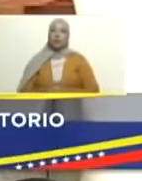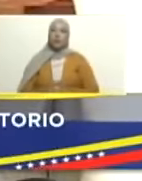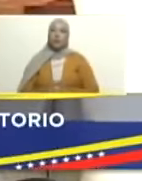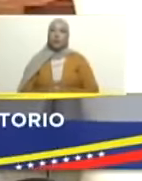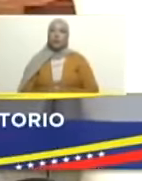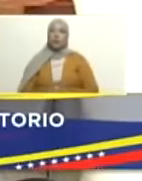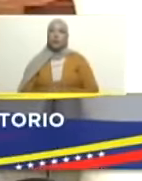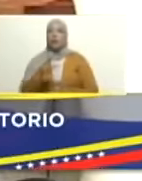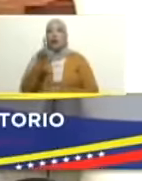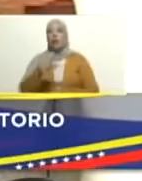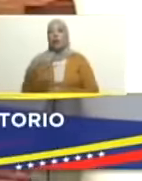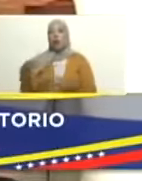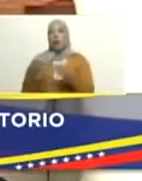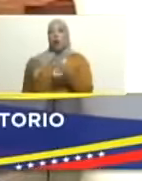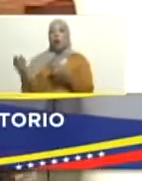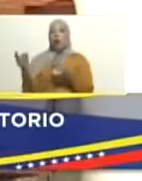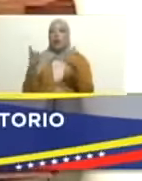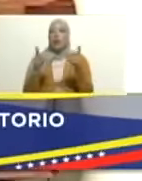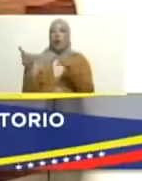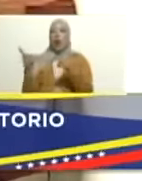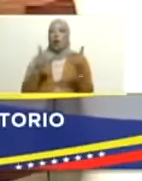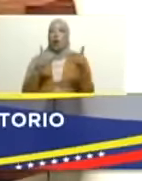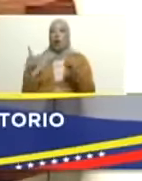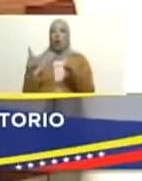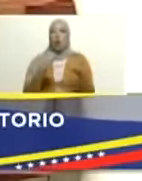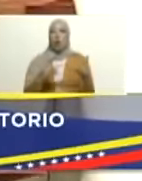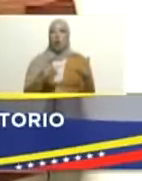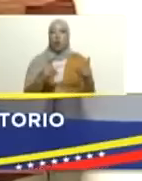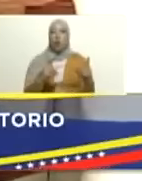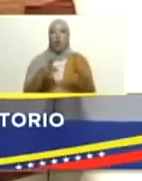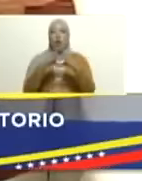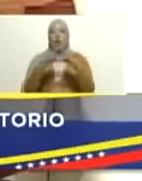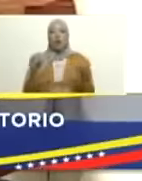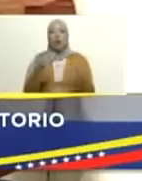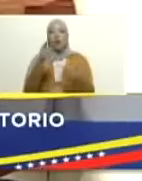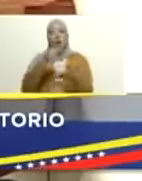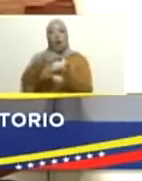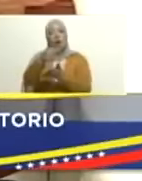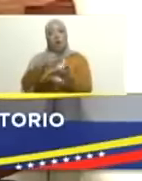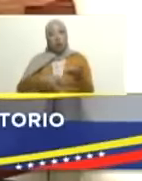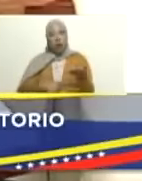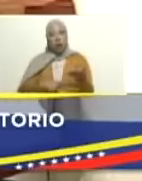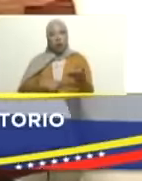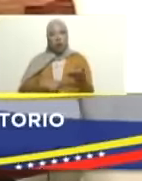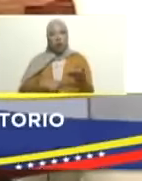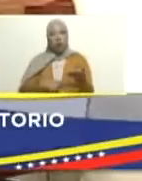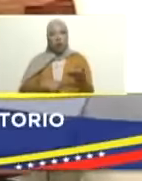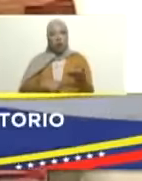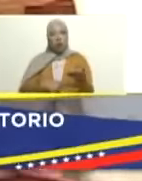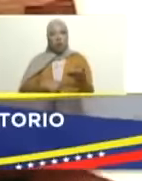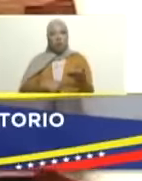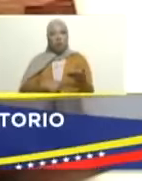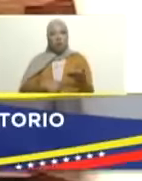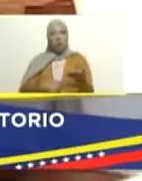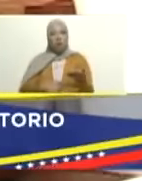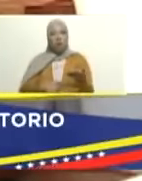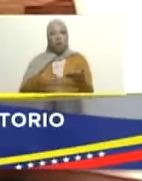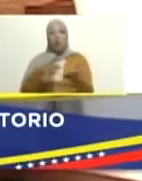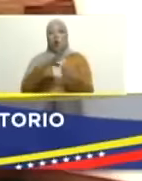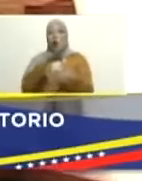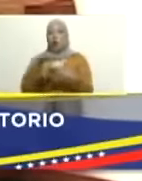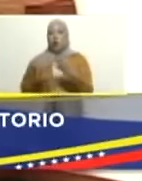miembro de la Comisión de Diálogo, ¿verdad? Aquí todos están firmantes en este